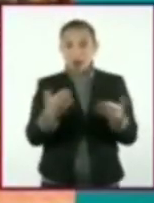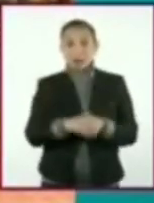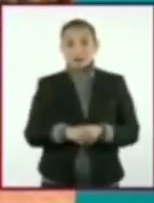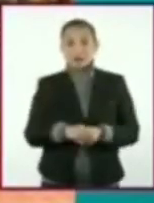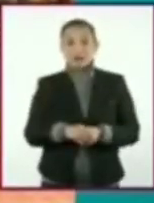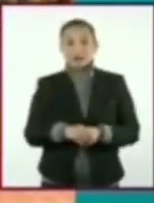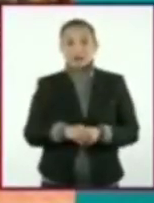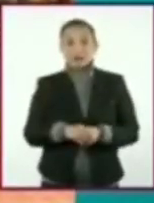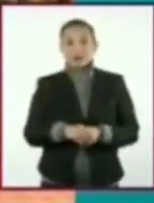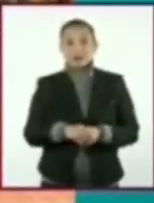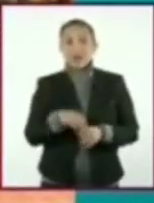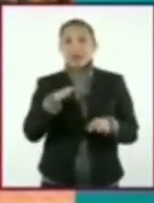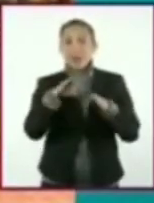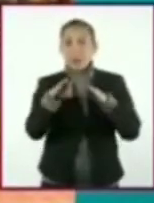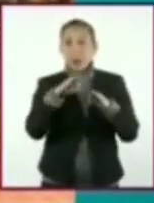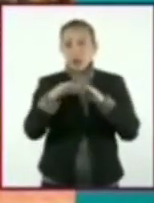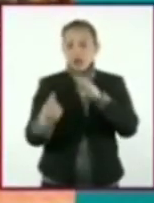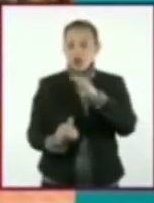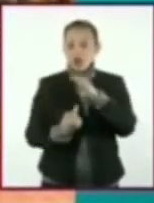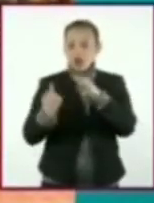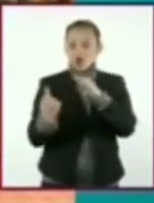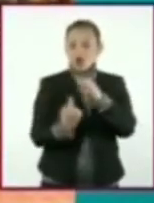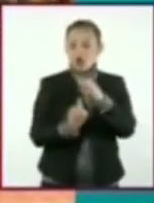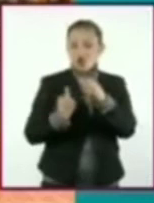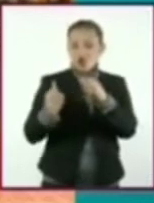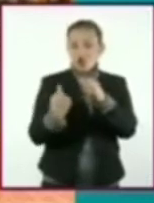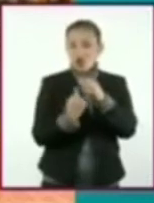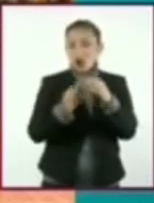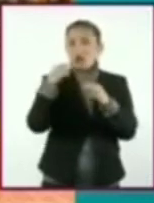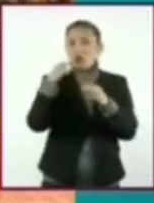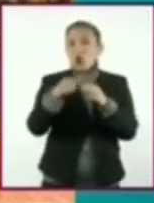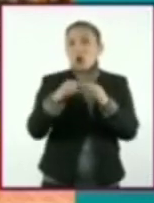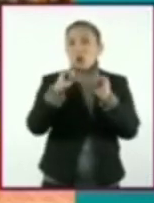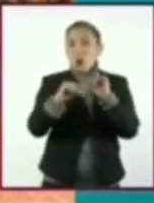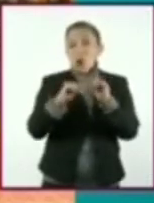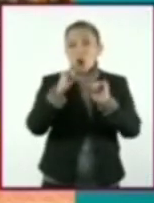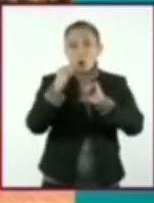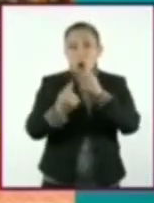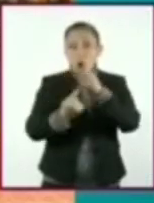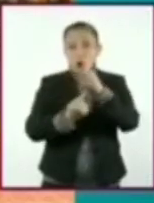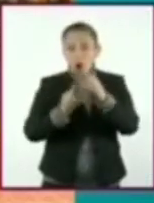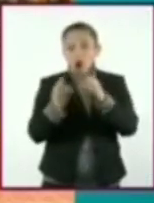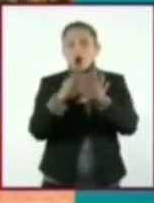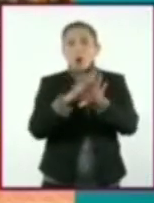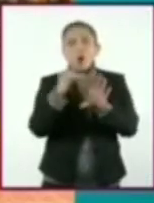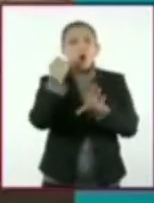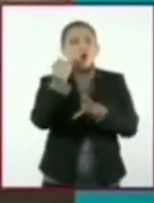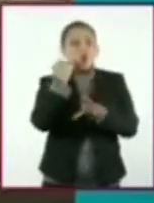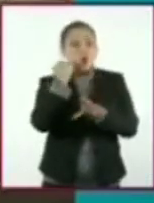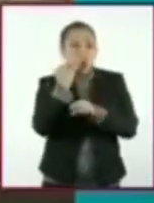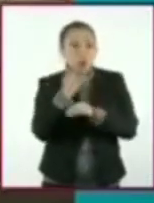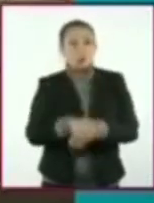momento de trabajar con la licuadora y le vas a ir dando la consistencia que quieras, como un jugo.